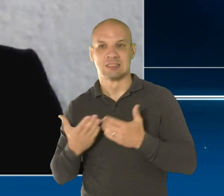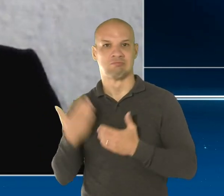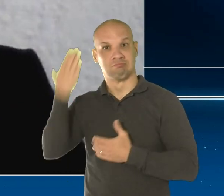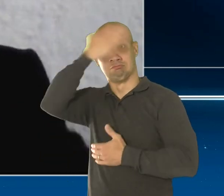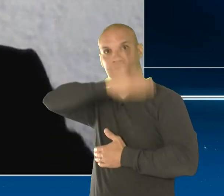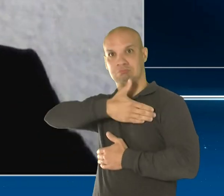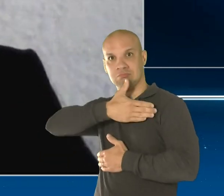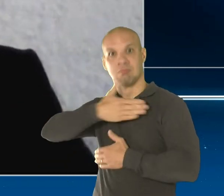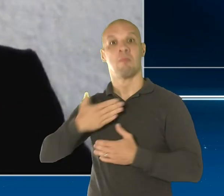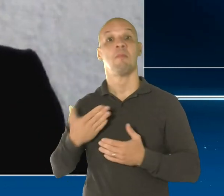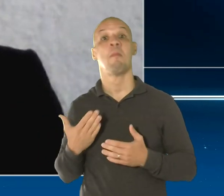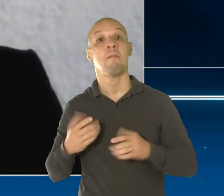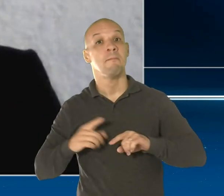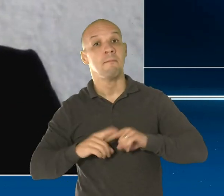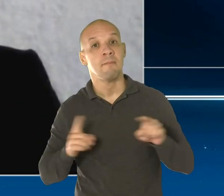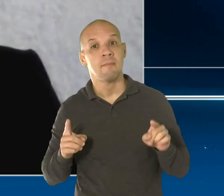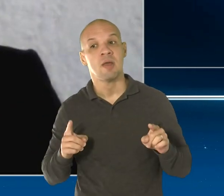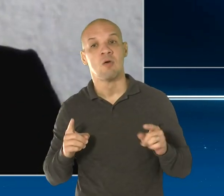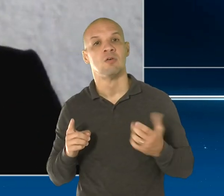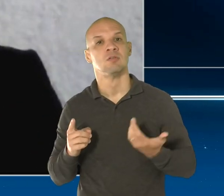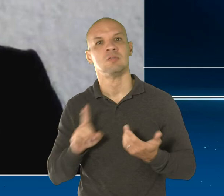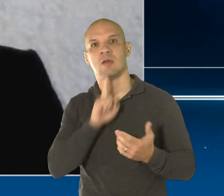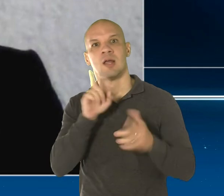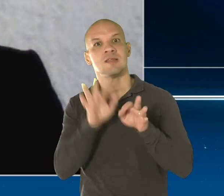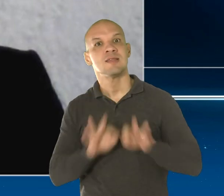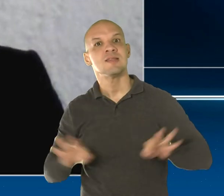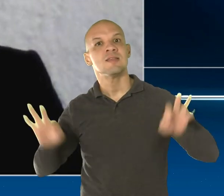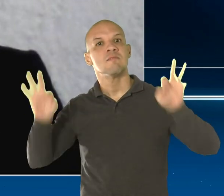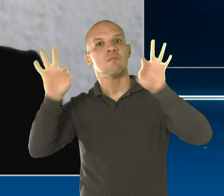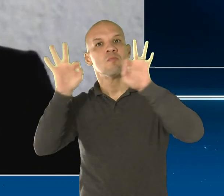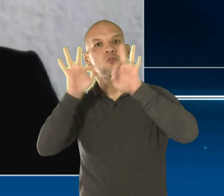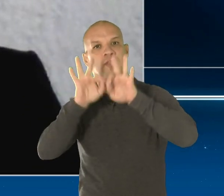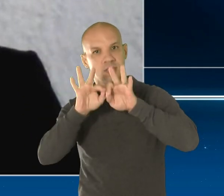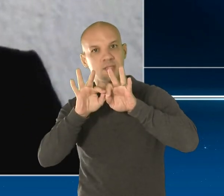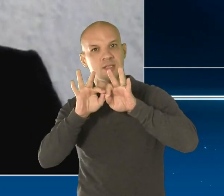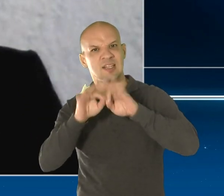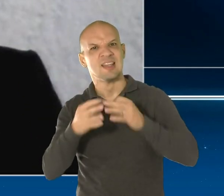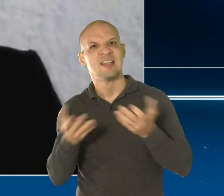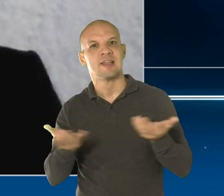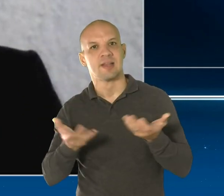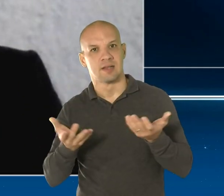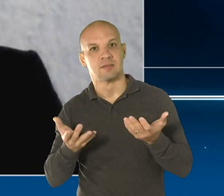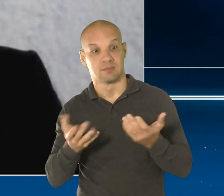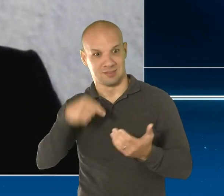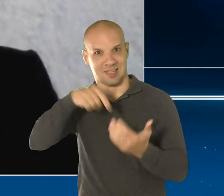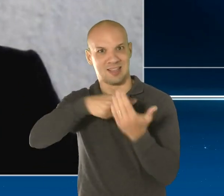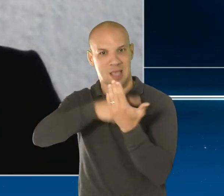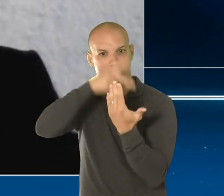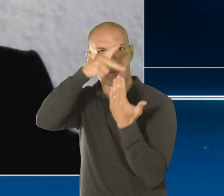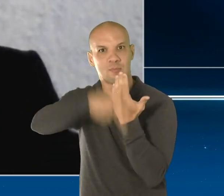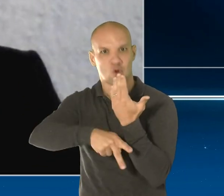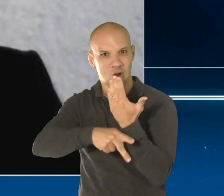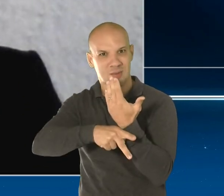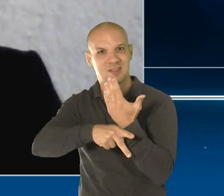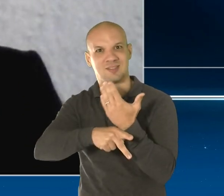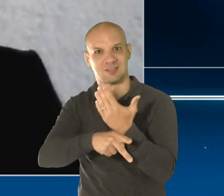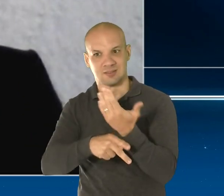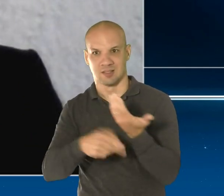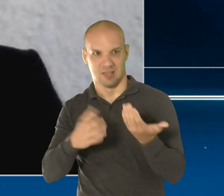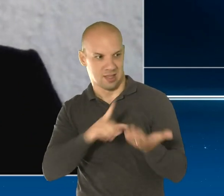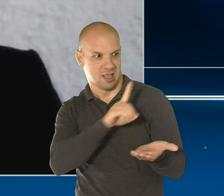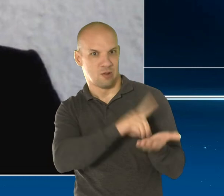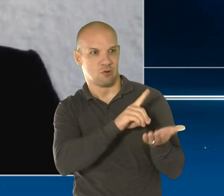invisibles. Por eso la importancia de tener justamente este programa que nos ha compartido el